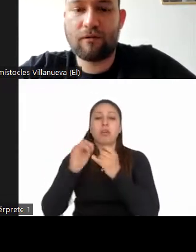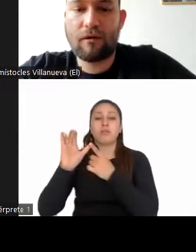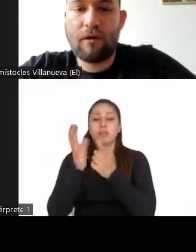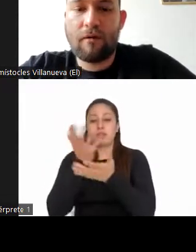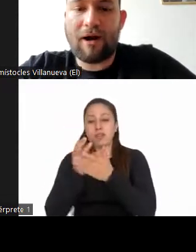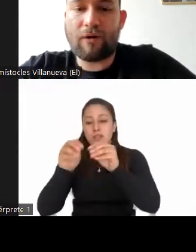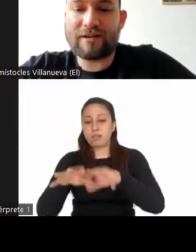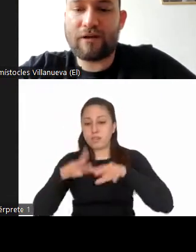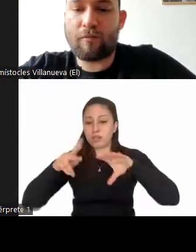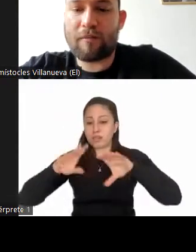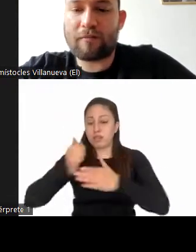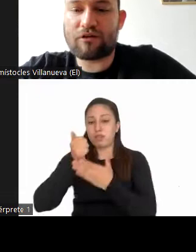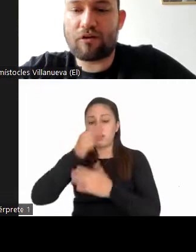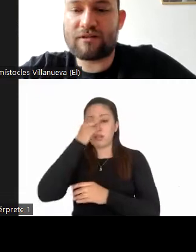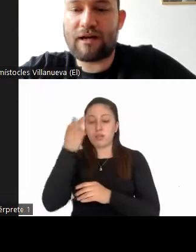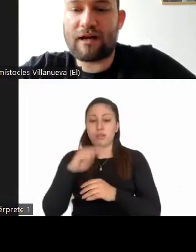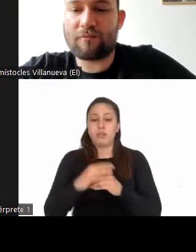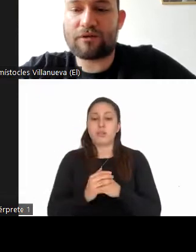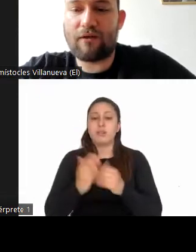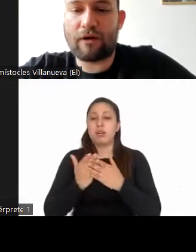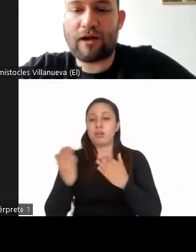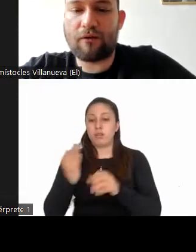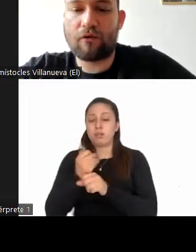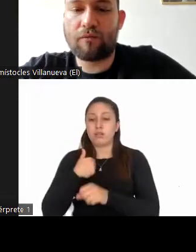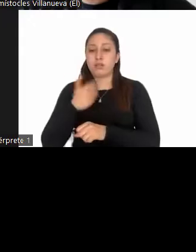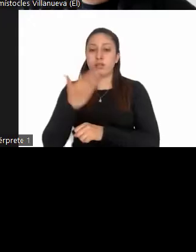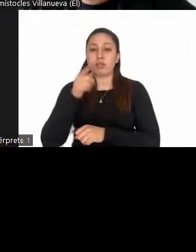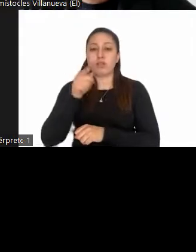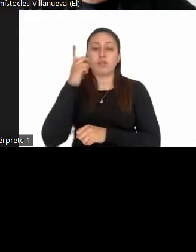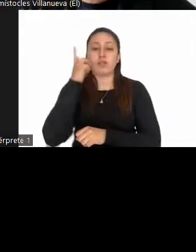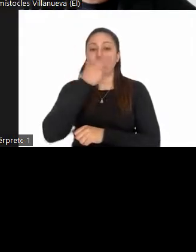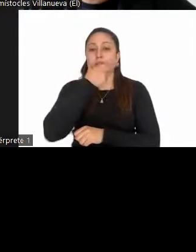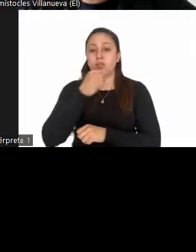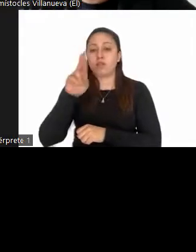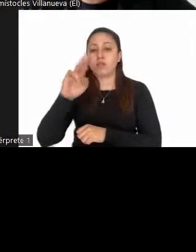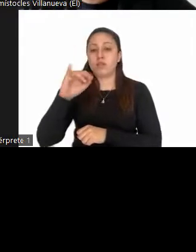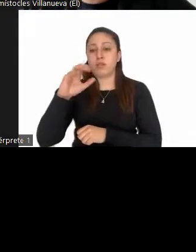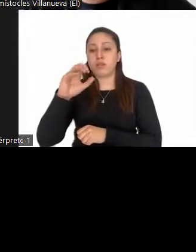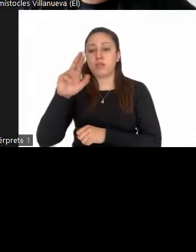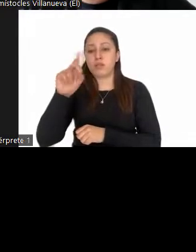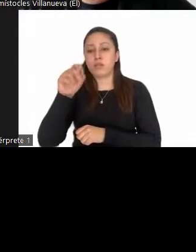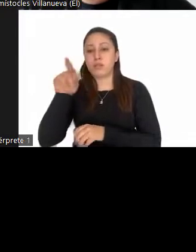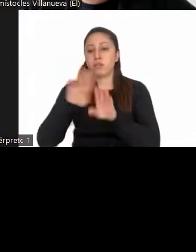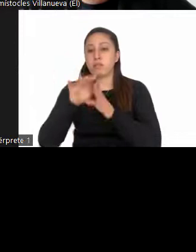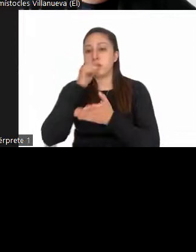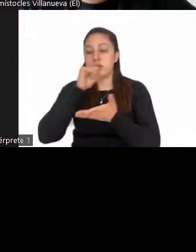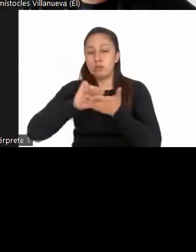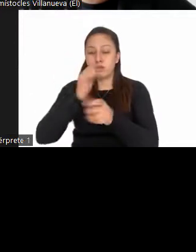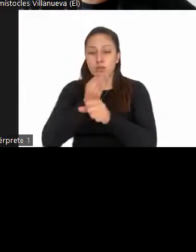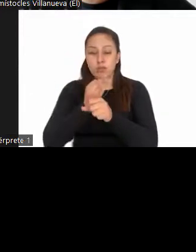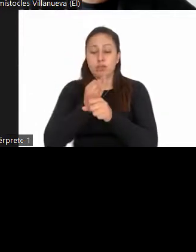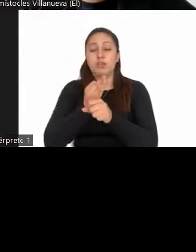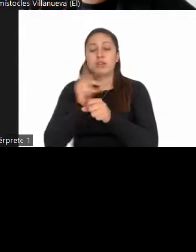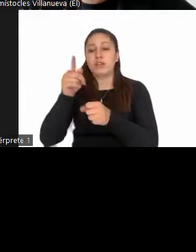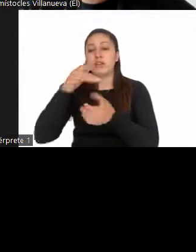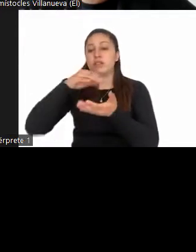México. Bajo ese tenor, me permito solicitar al diputado Ricardo Rubio que, en su calidad de secretario de esta comisión, dé lectura a la